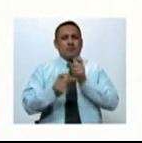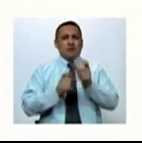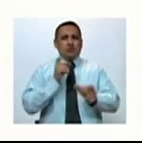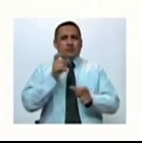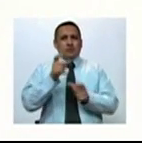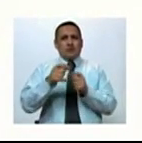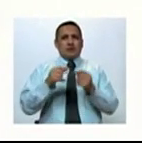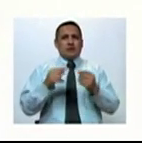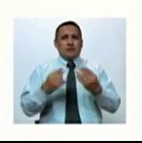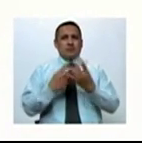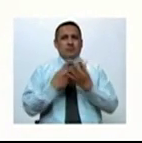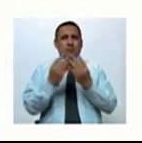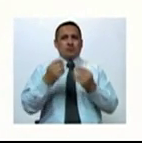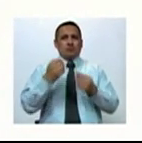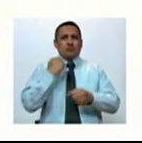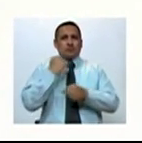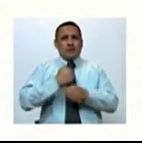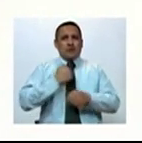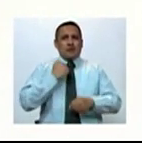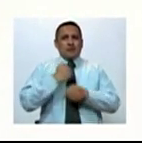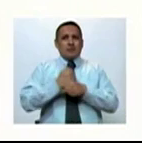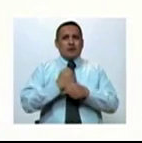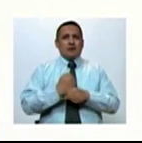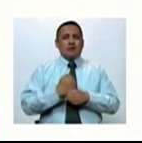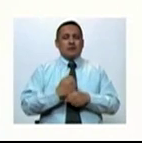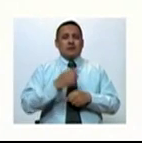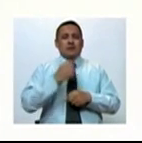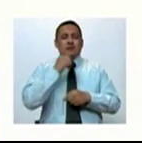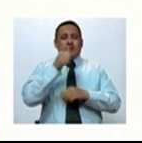las personas que trabajan